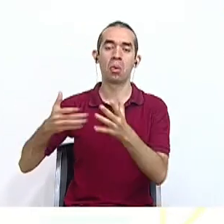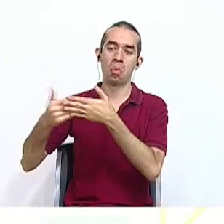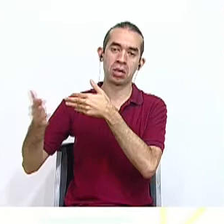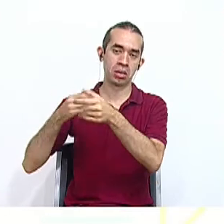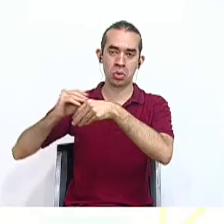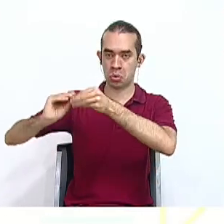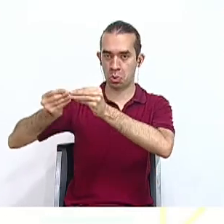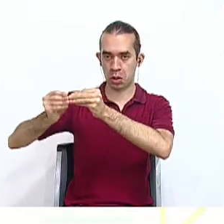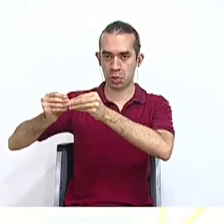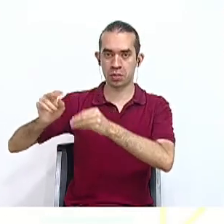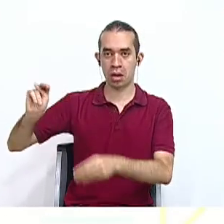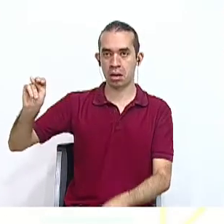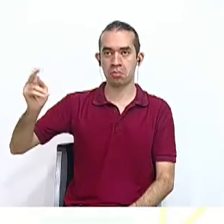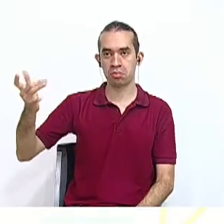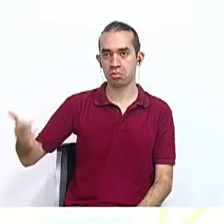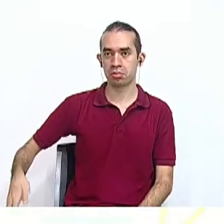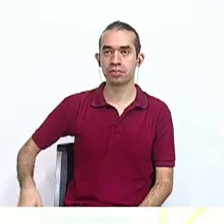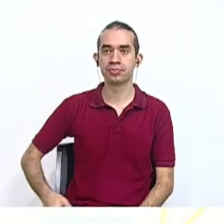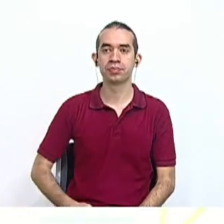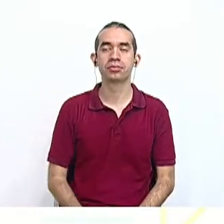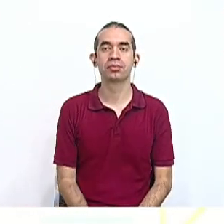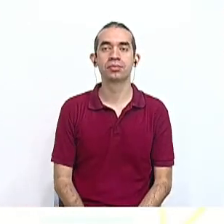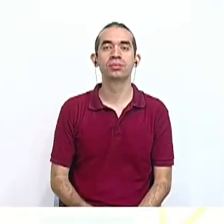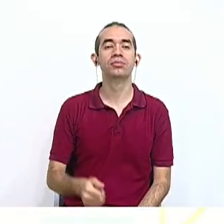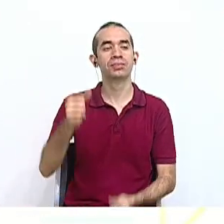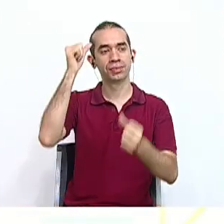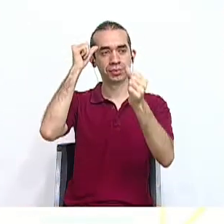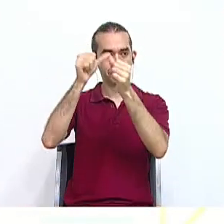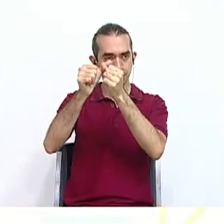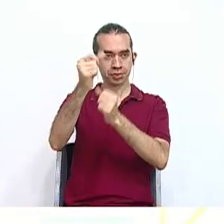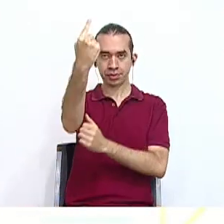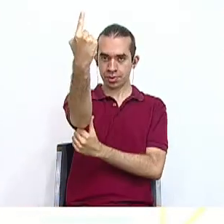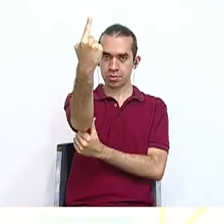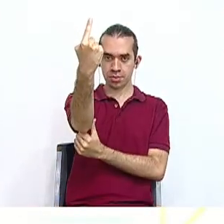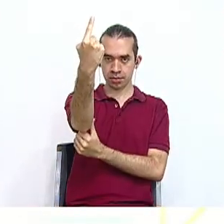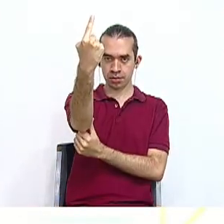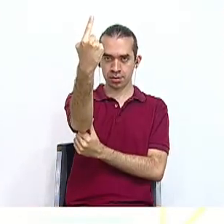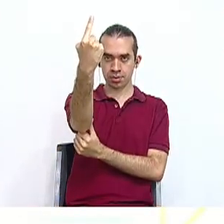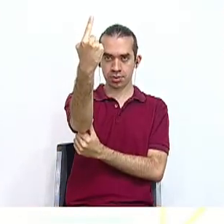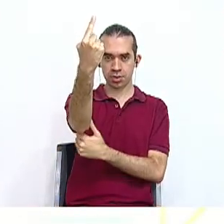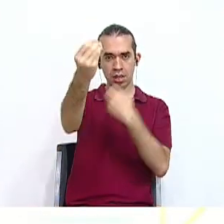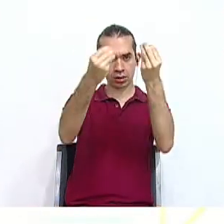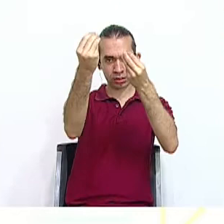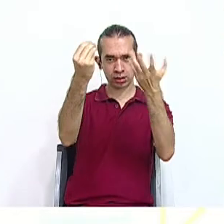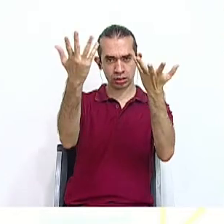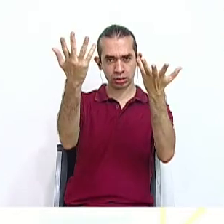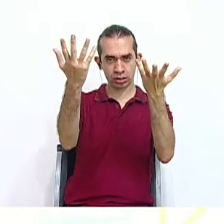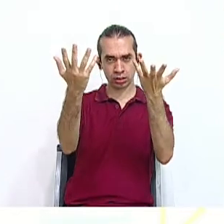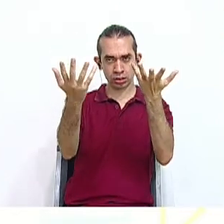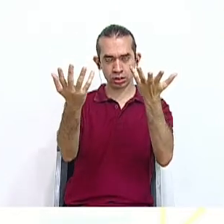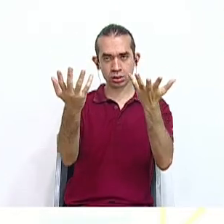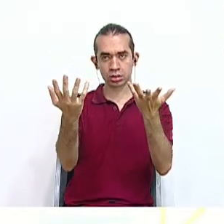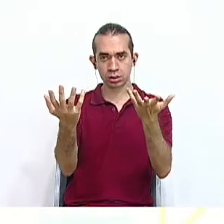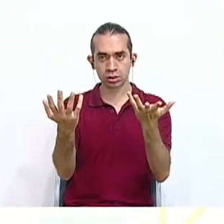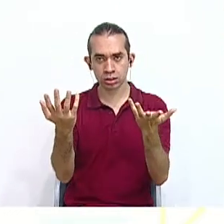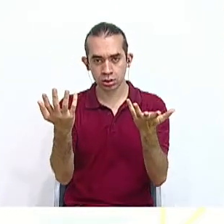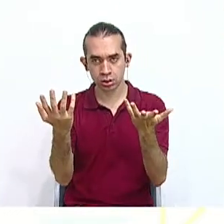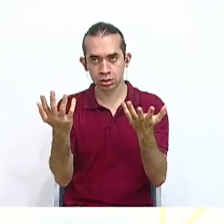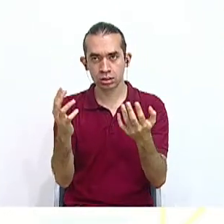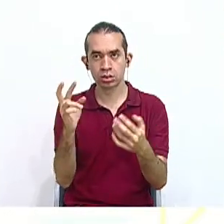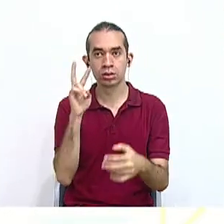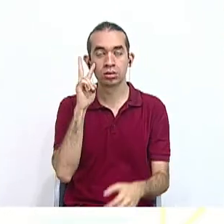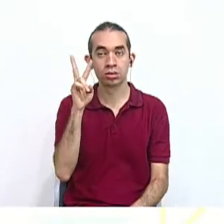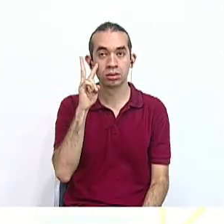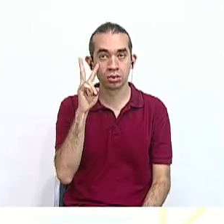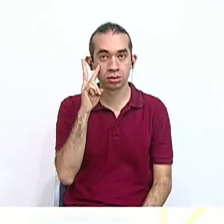Entonces, observemos cuando teníamos únicamente una bacteria. ¿Qué hacemos? Entonces, en ese momento, observe que